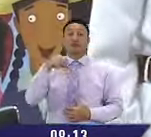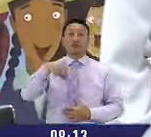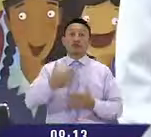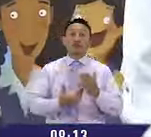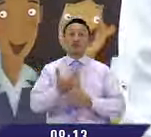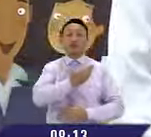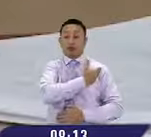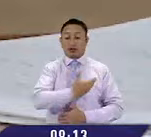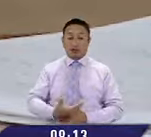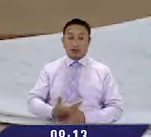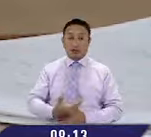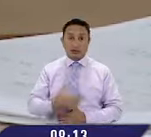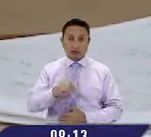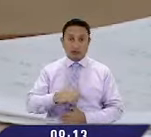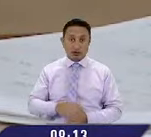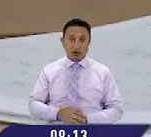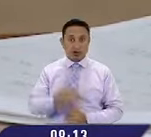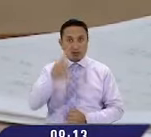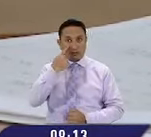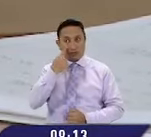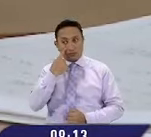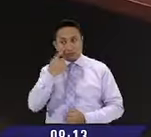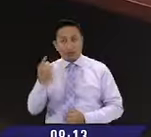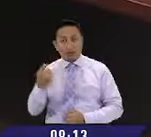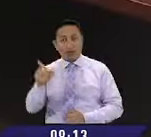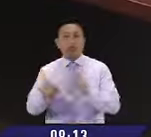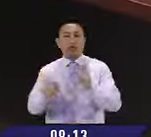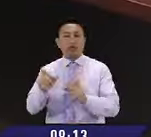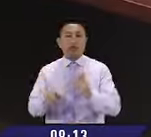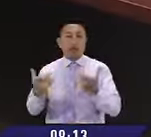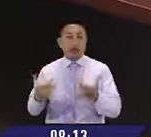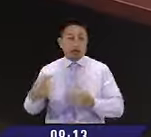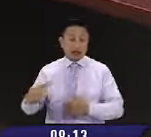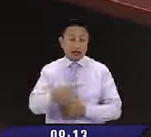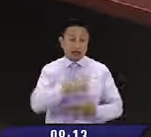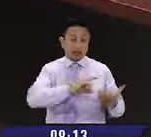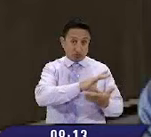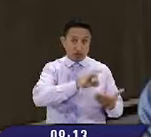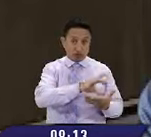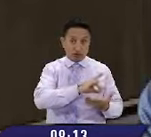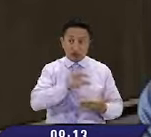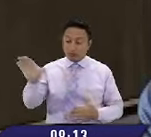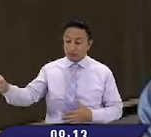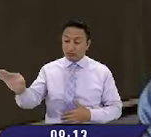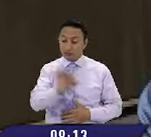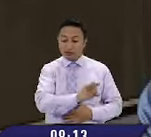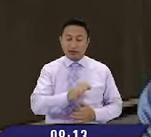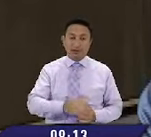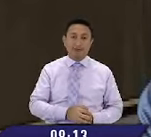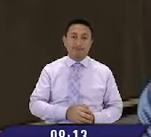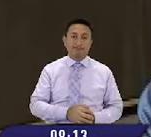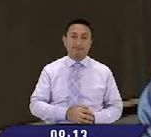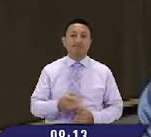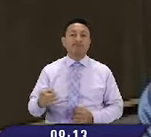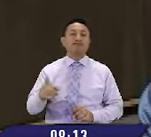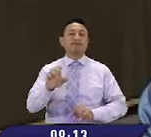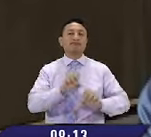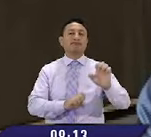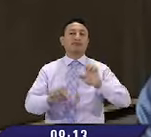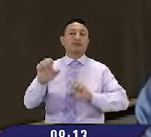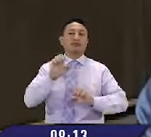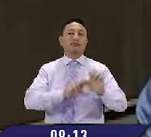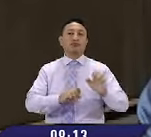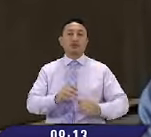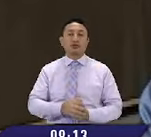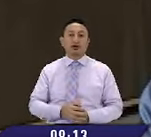de la Judicatura deberá estar pendiente del banco de elegibles tras las bajas presentadas. Estas evaluaciones que se debe hacer